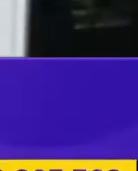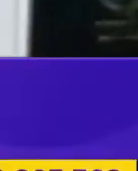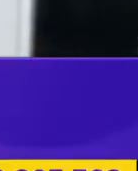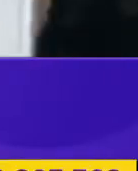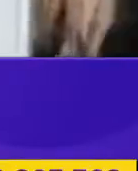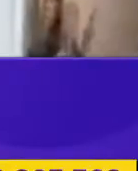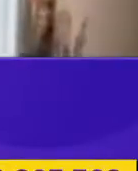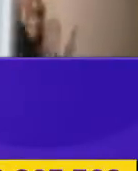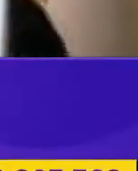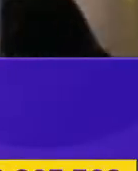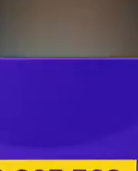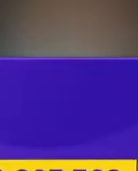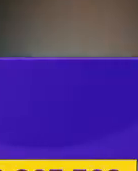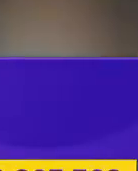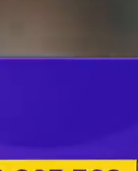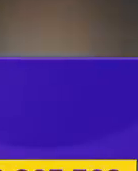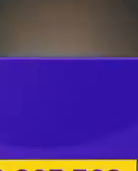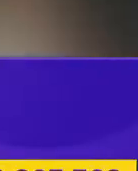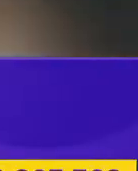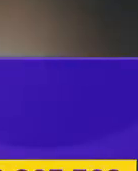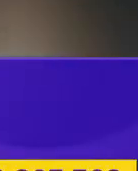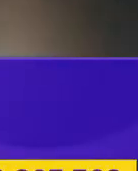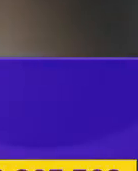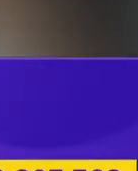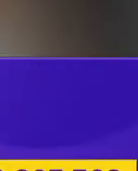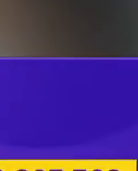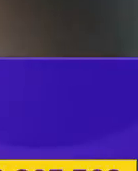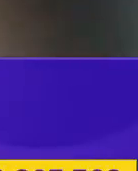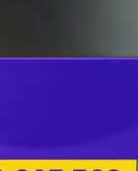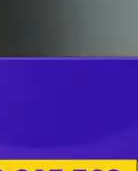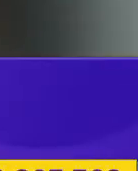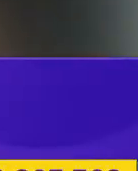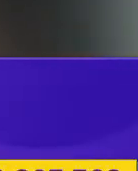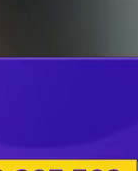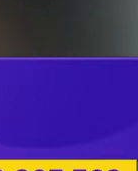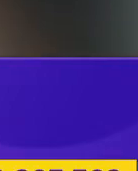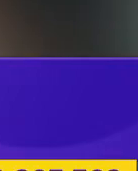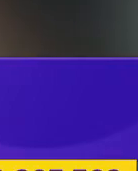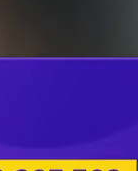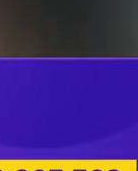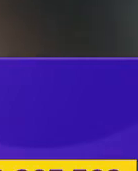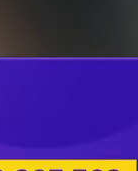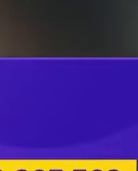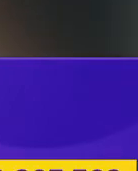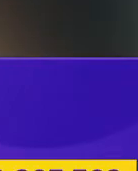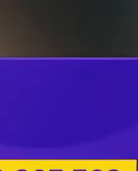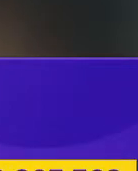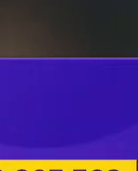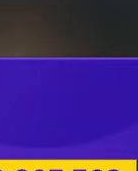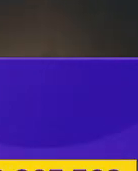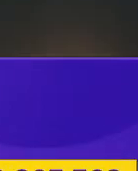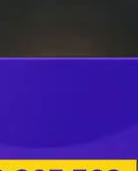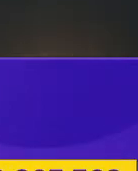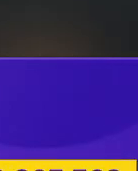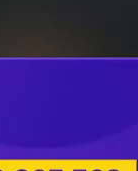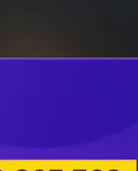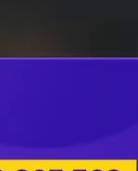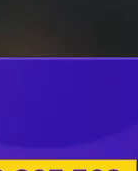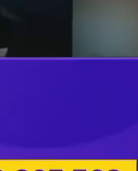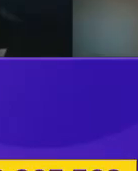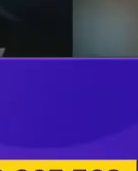detallar. Correcto. Nosotros, para que lo conozcan. Bien, ministro Chávez, entonces nos quedamos a la espera de detalles respecto a esta captura que sucede en medio